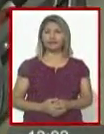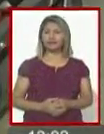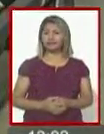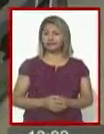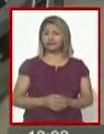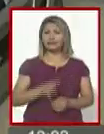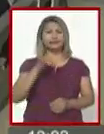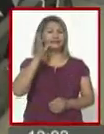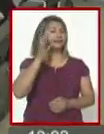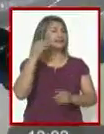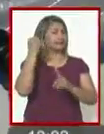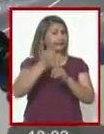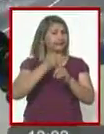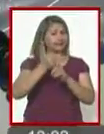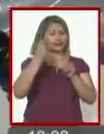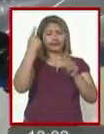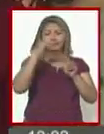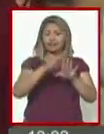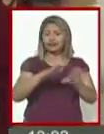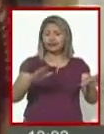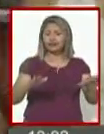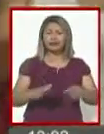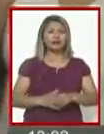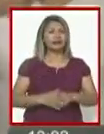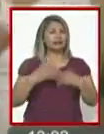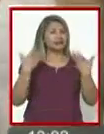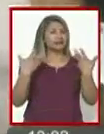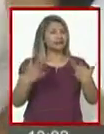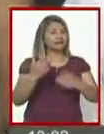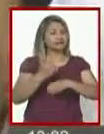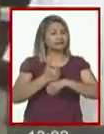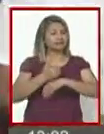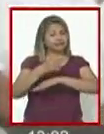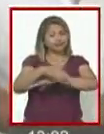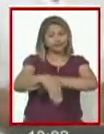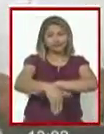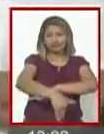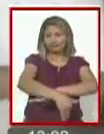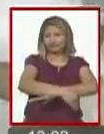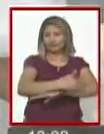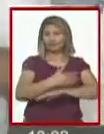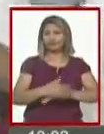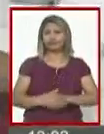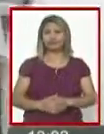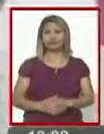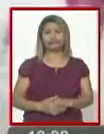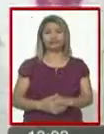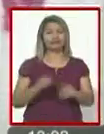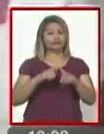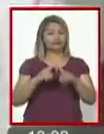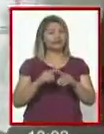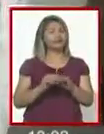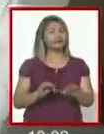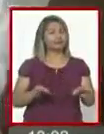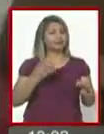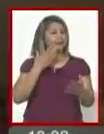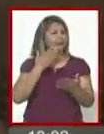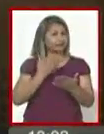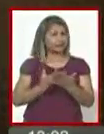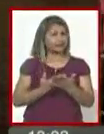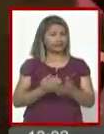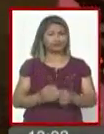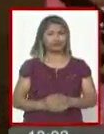a esas mamis luchadoras, a esos niños que han estado hasta altas horas de la noche. Pero valió la pena.